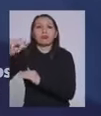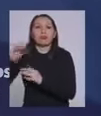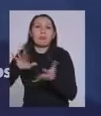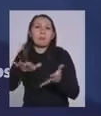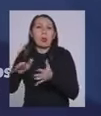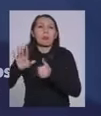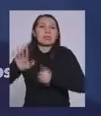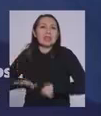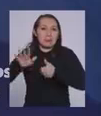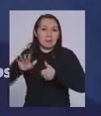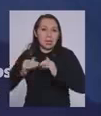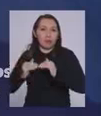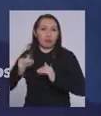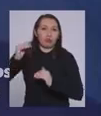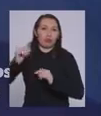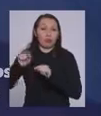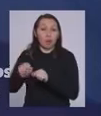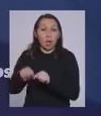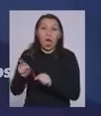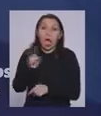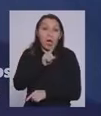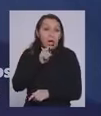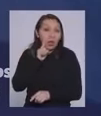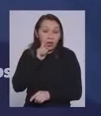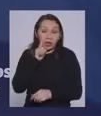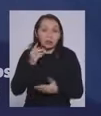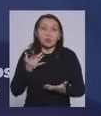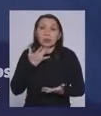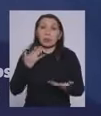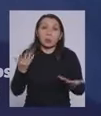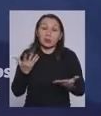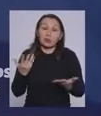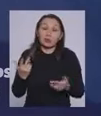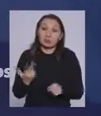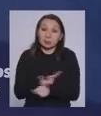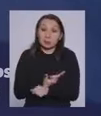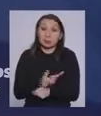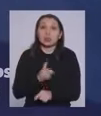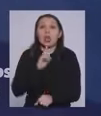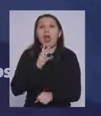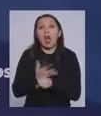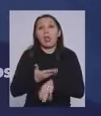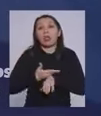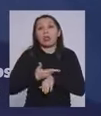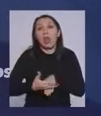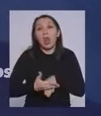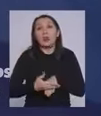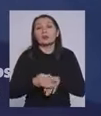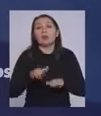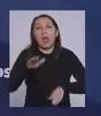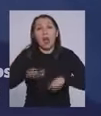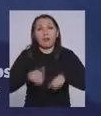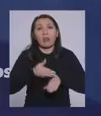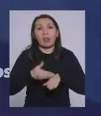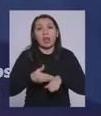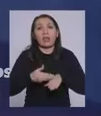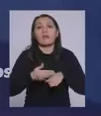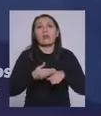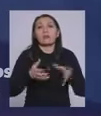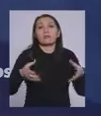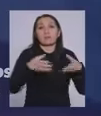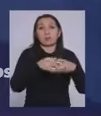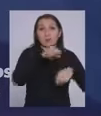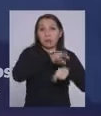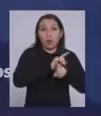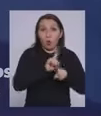cerca de 6.000. Y eso es así porque desgraciadamente hay un atraso a veces en los equipos de salud,